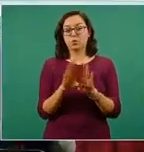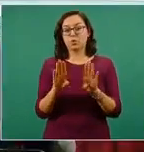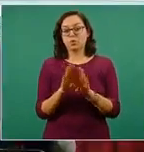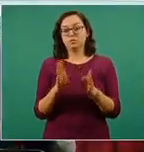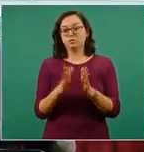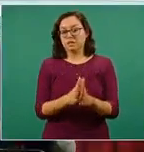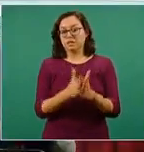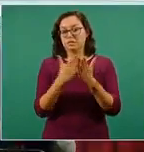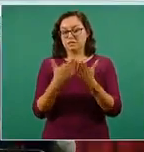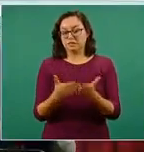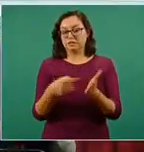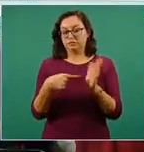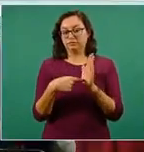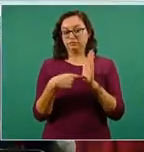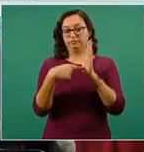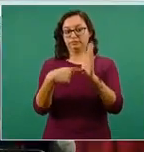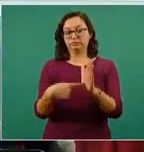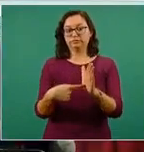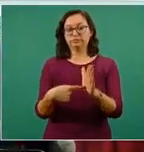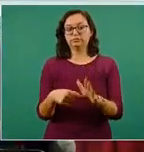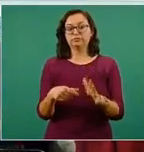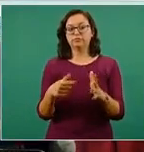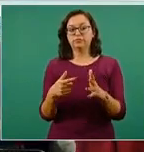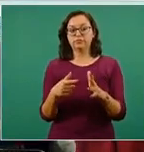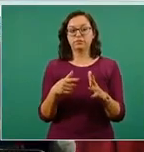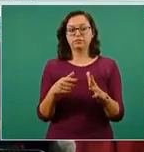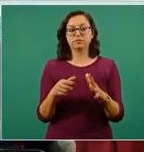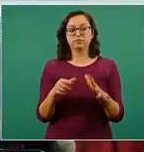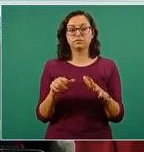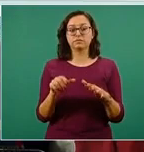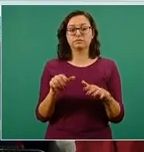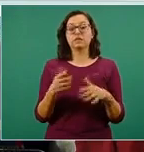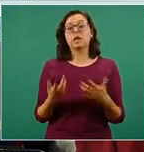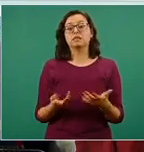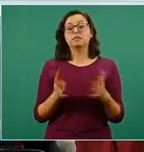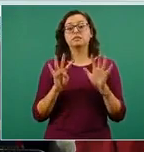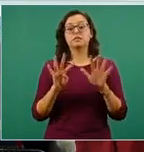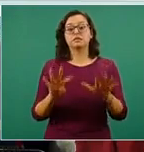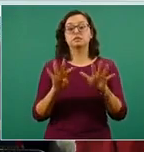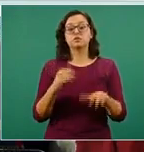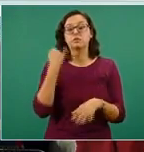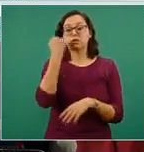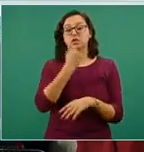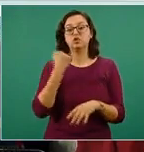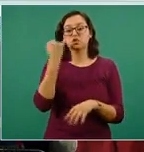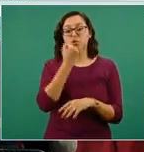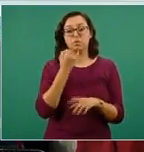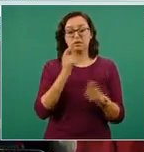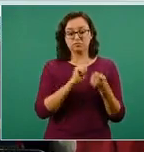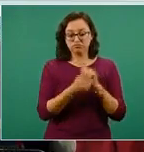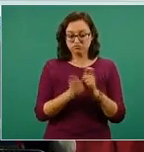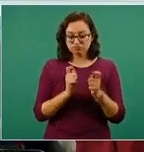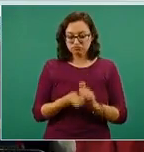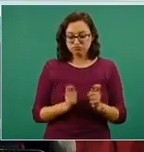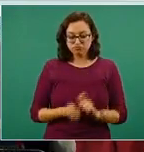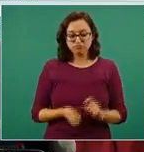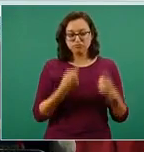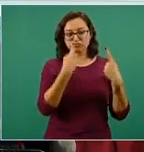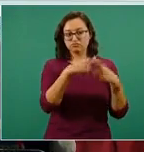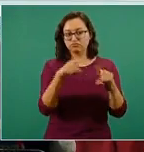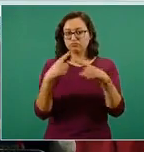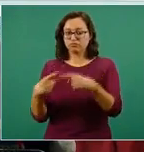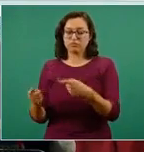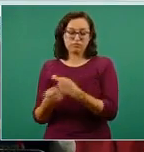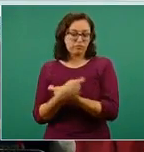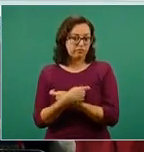dio para las 16 a 19 lenguas de diferentes tipos que no son exactamente